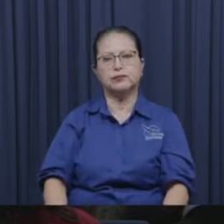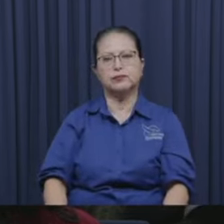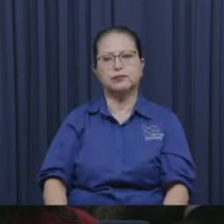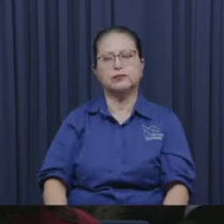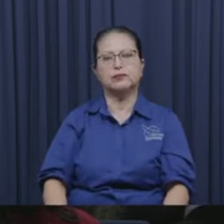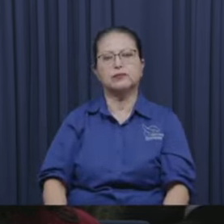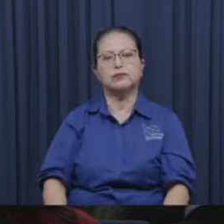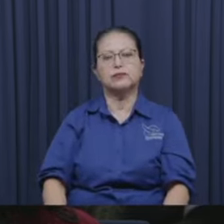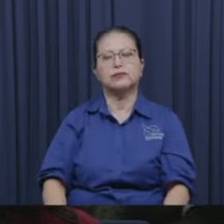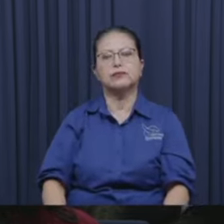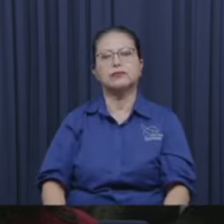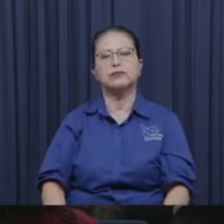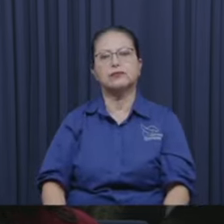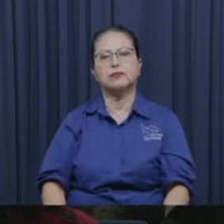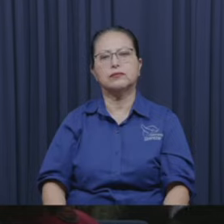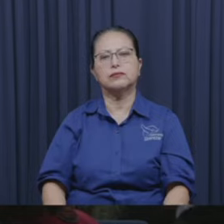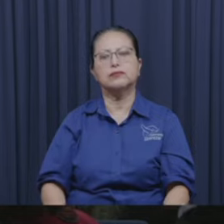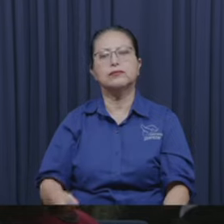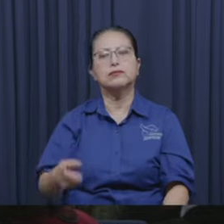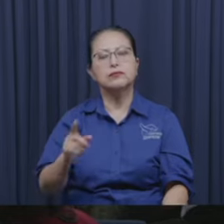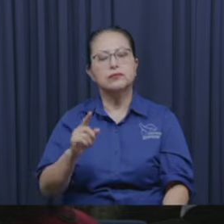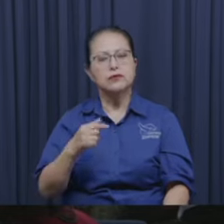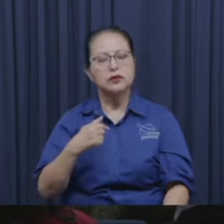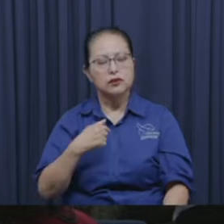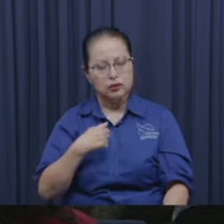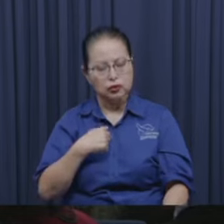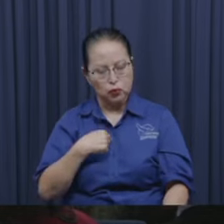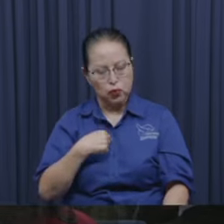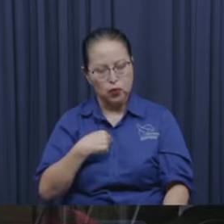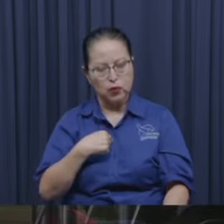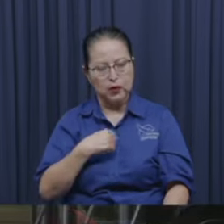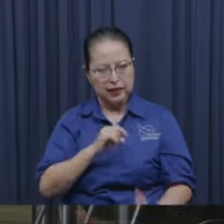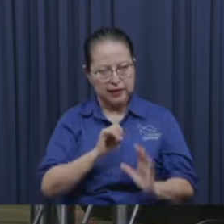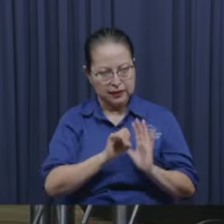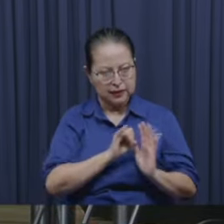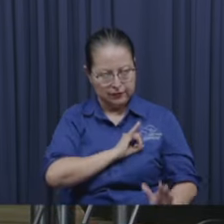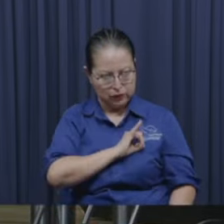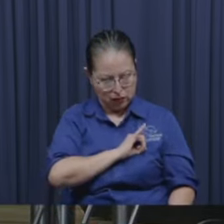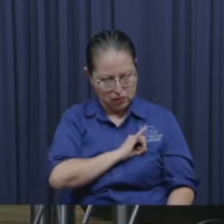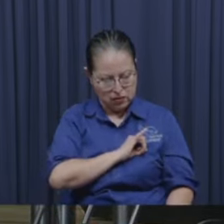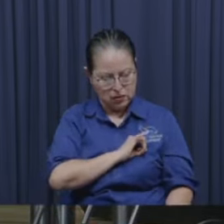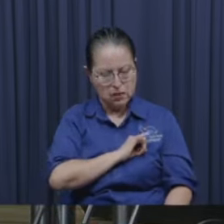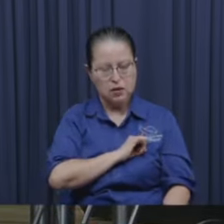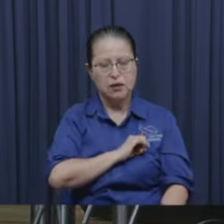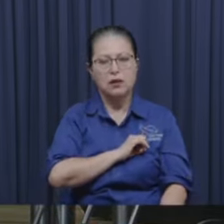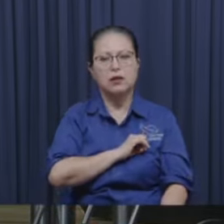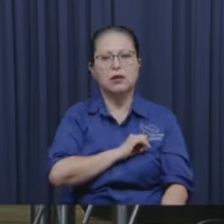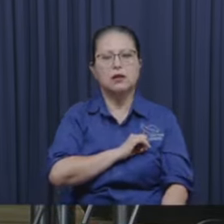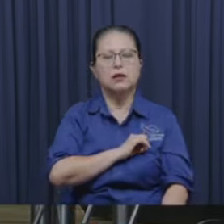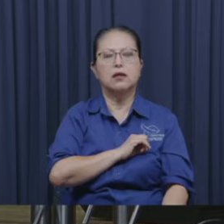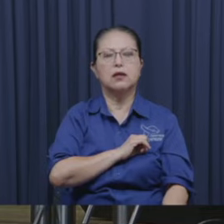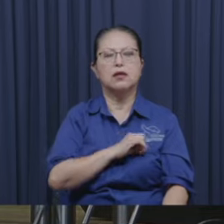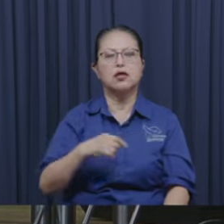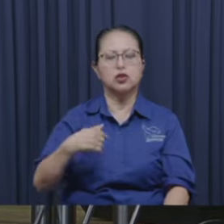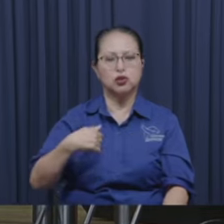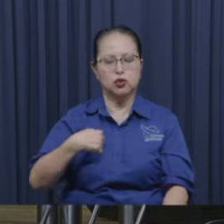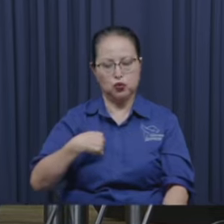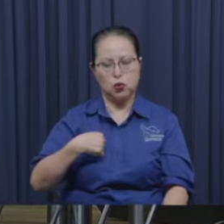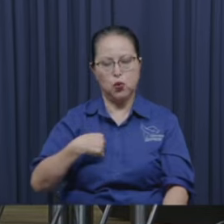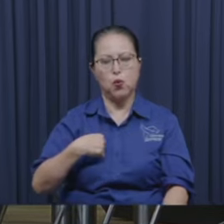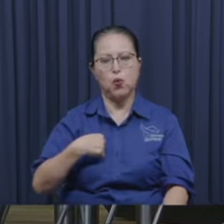tarea y por aparte lo individual pues haciendo con